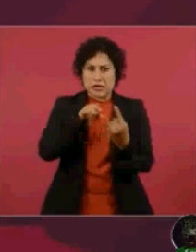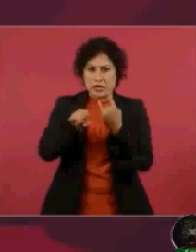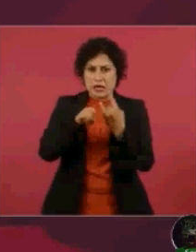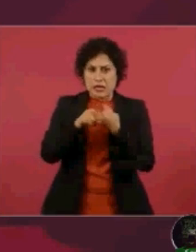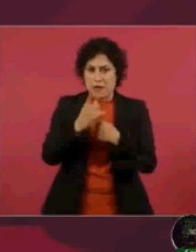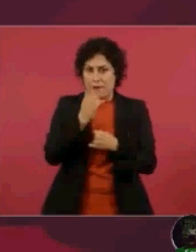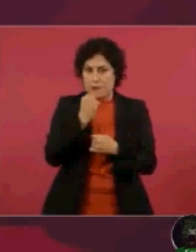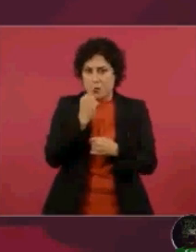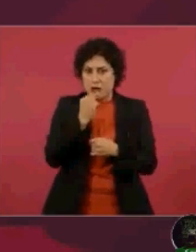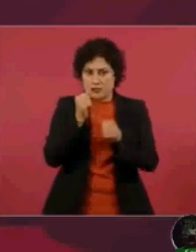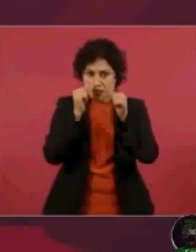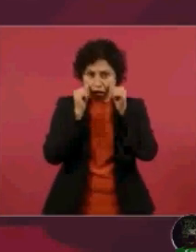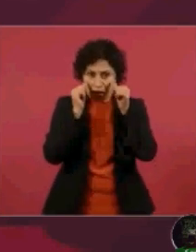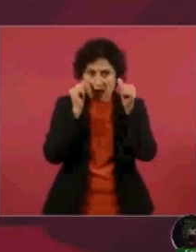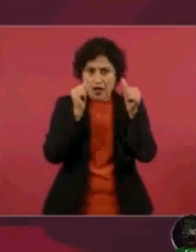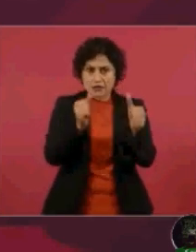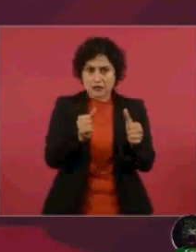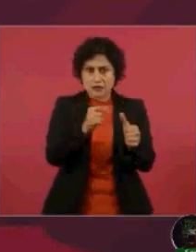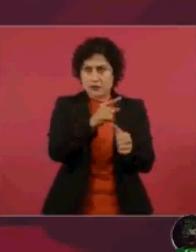No.